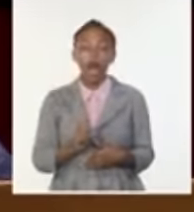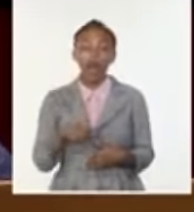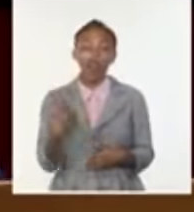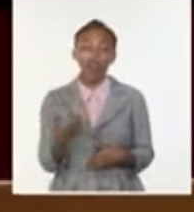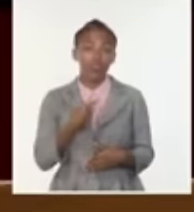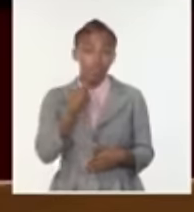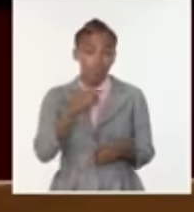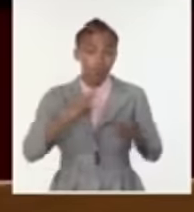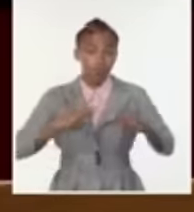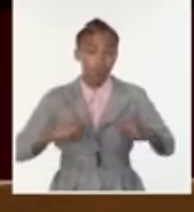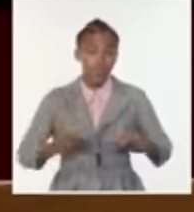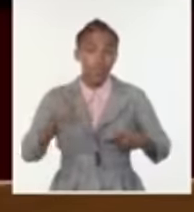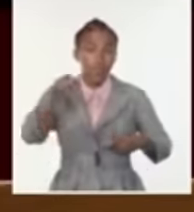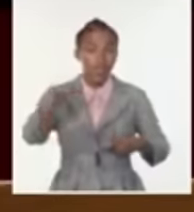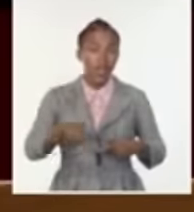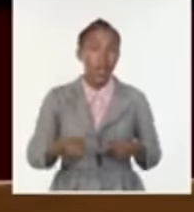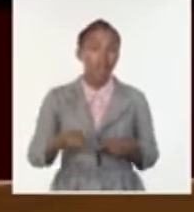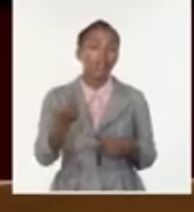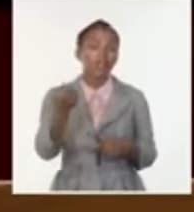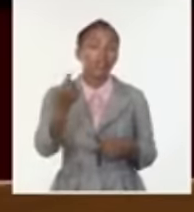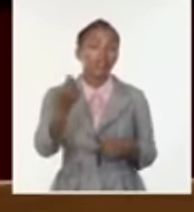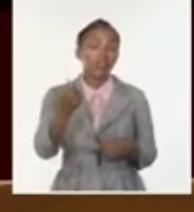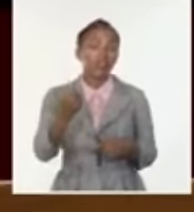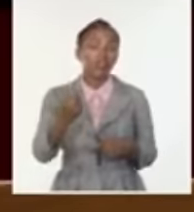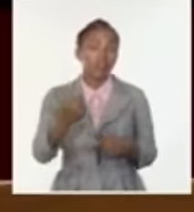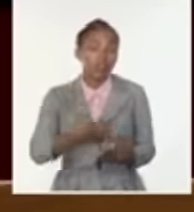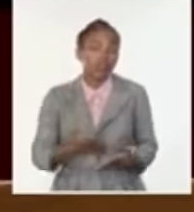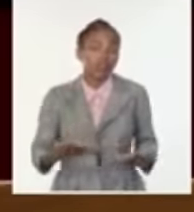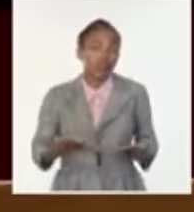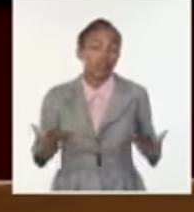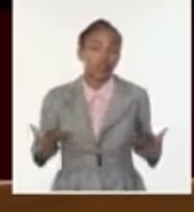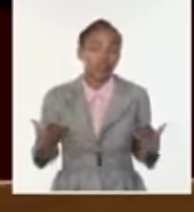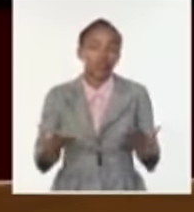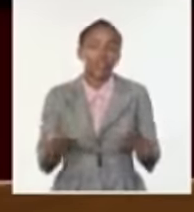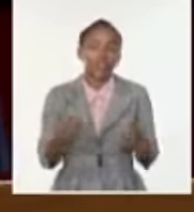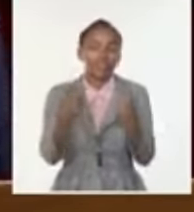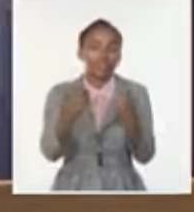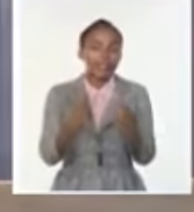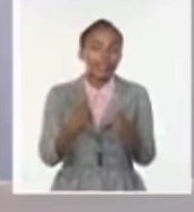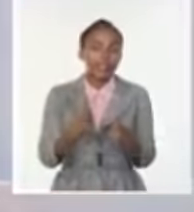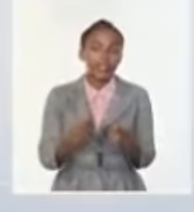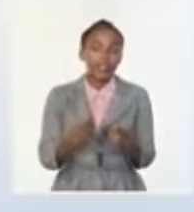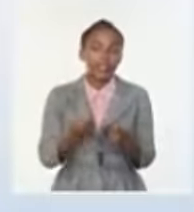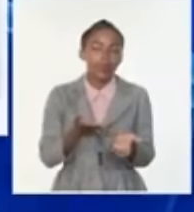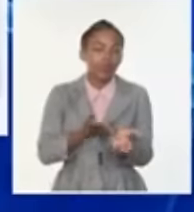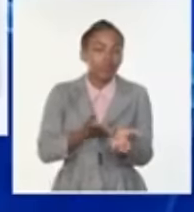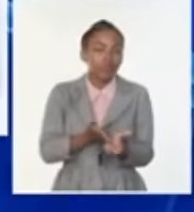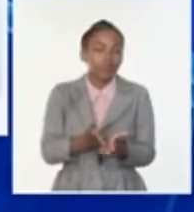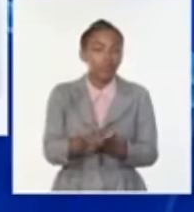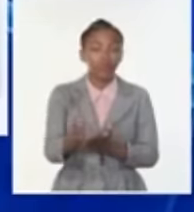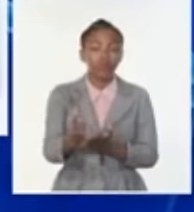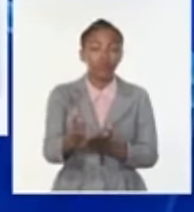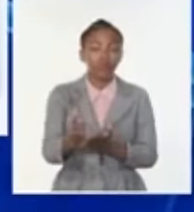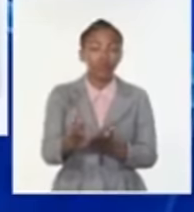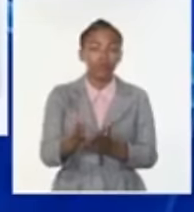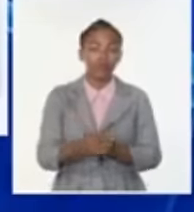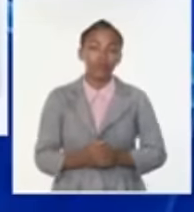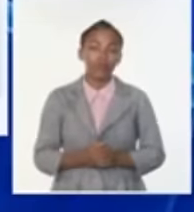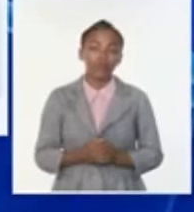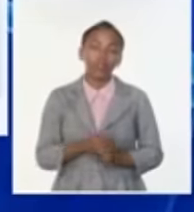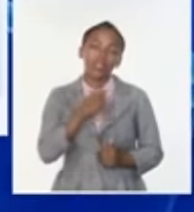en este escenario de economía de guerra necesitamos transitar por este camino, es decir,